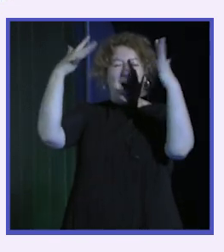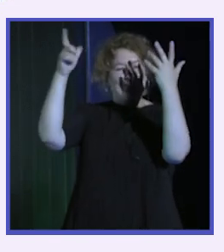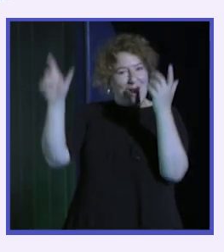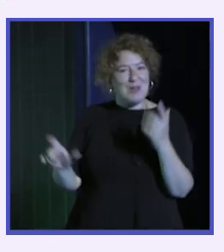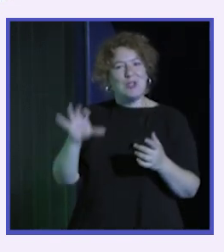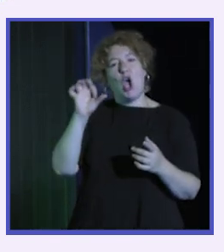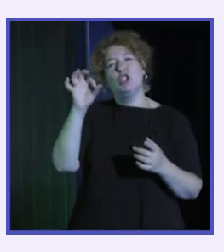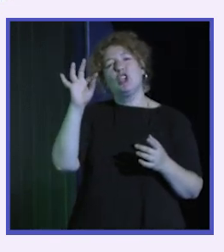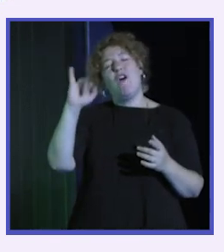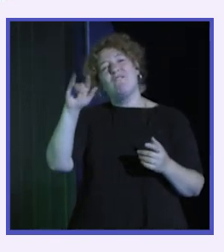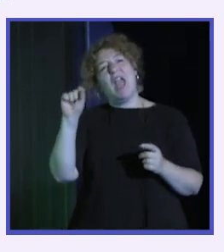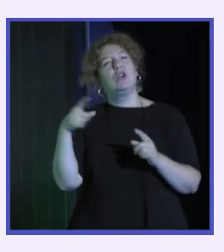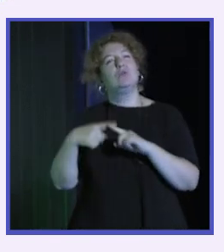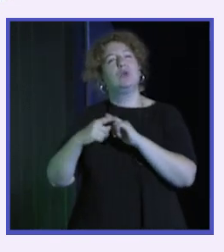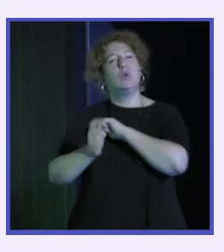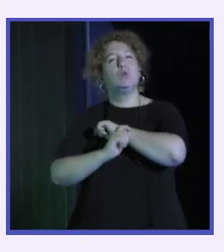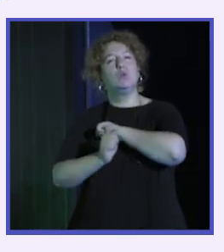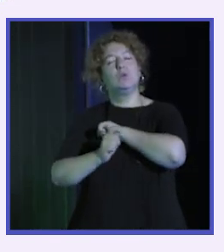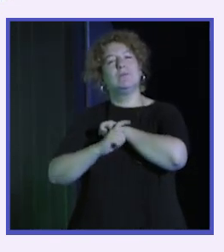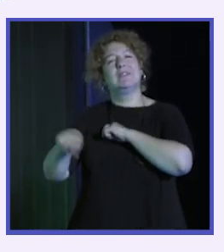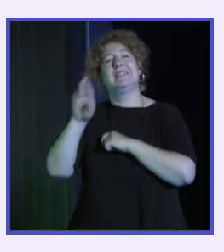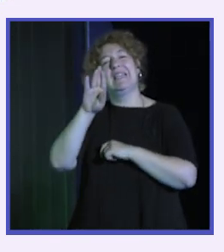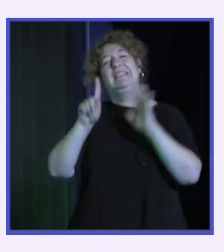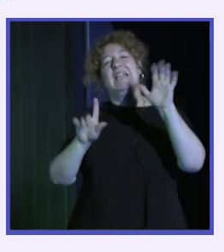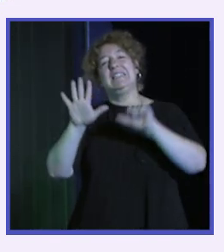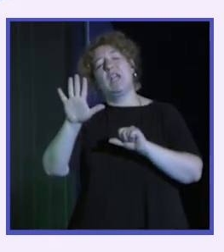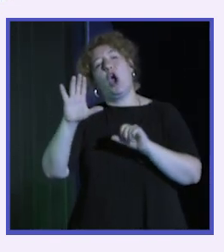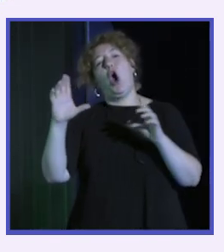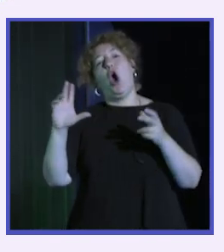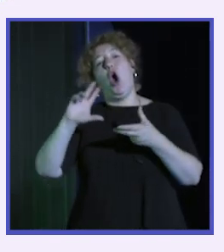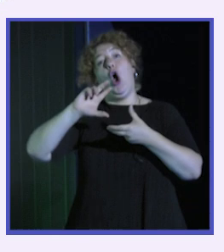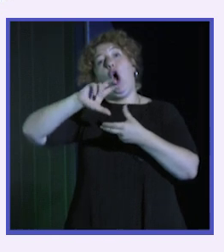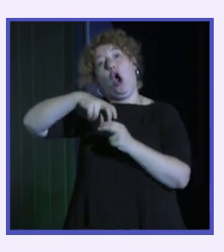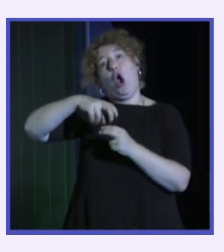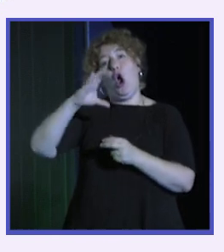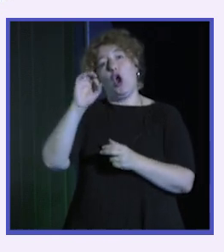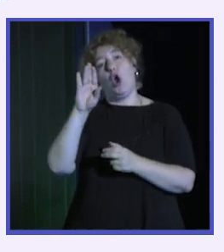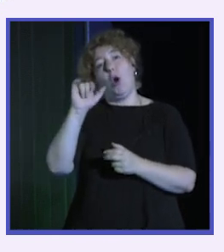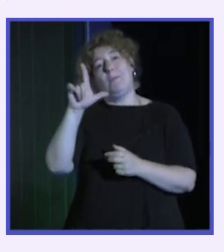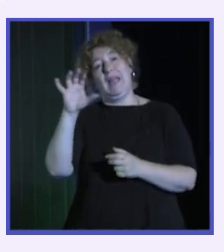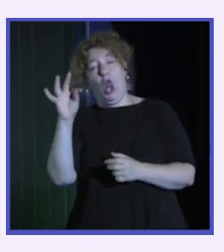Sofía, que nos va a contar todos los trucos sobre Microsoft 365 Copilot. Gracias. Suerte.